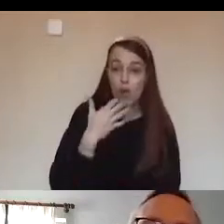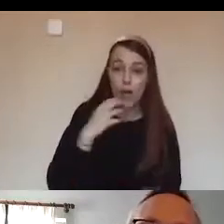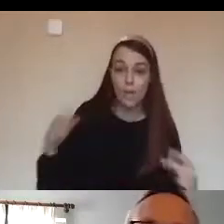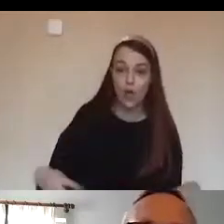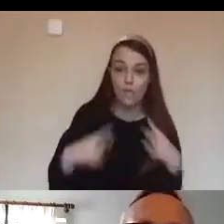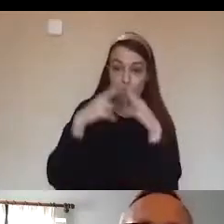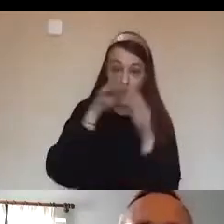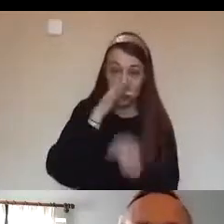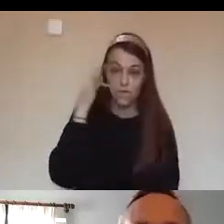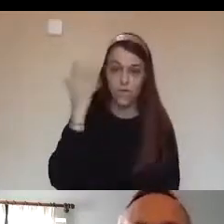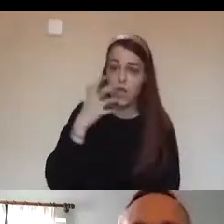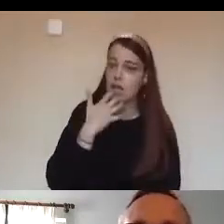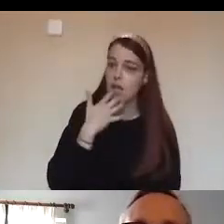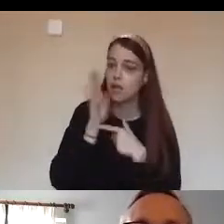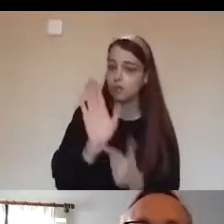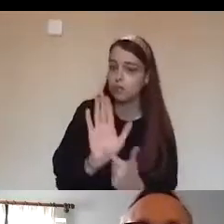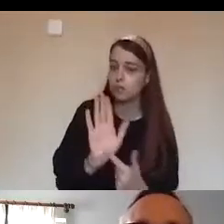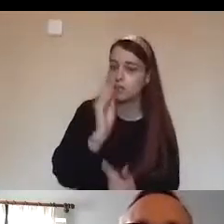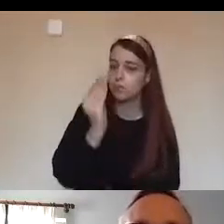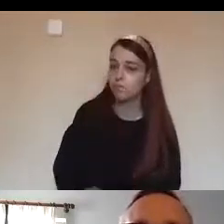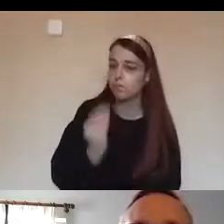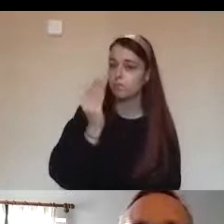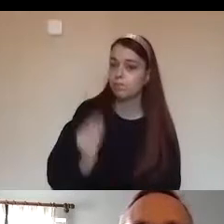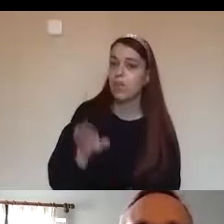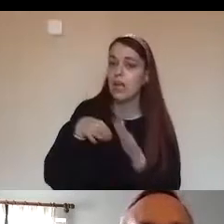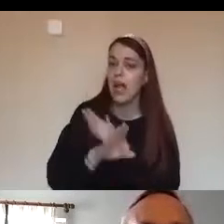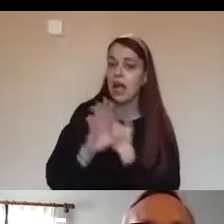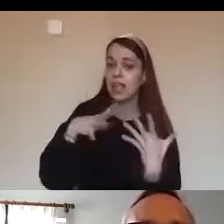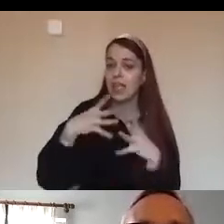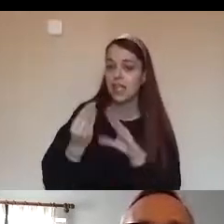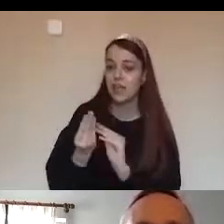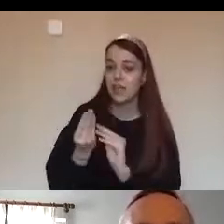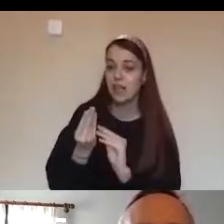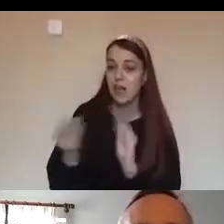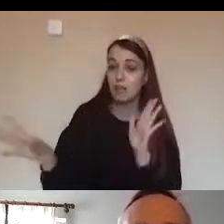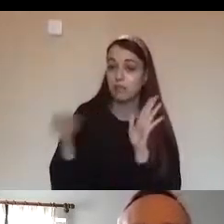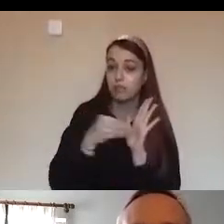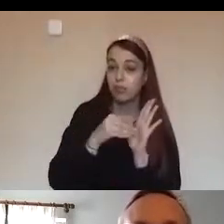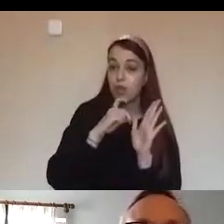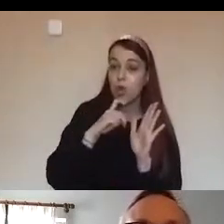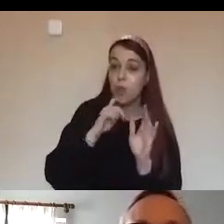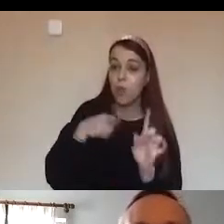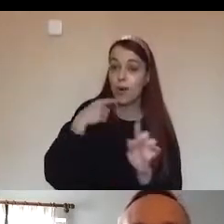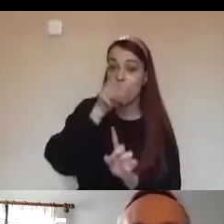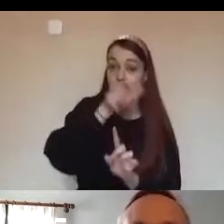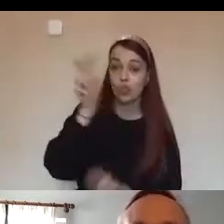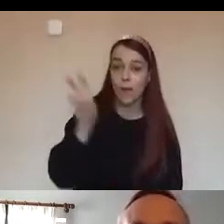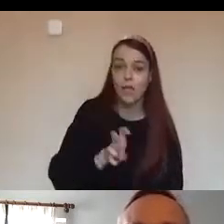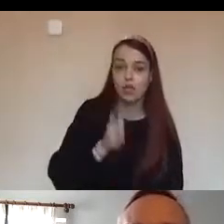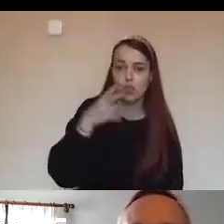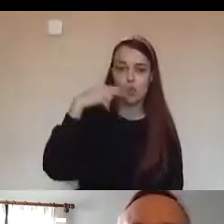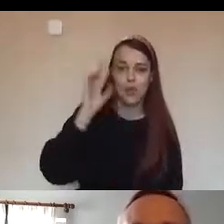ejemplo sobre cómo se ha integrado la accesibilidad para que la experiencia del usuario sea buena. La